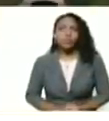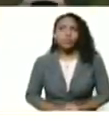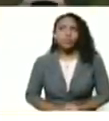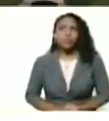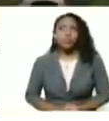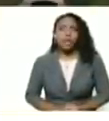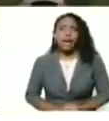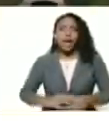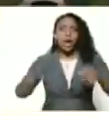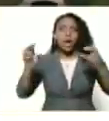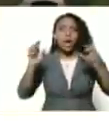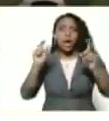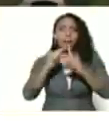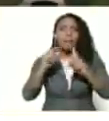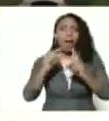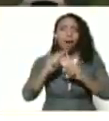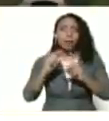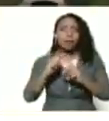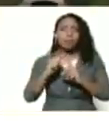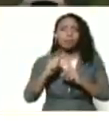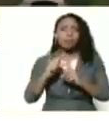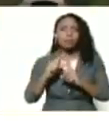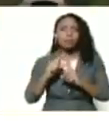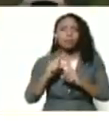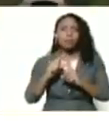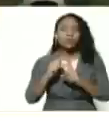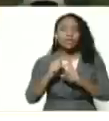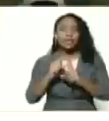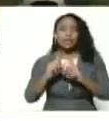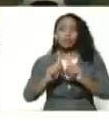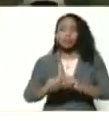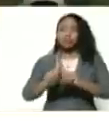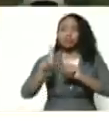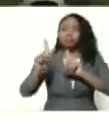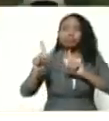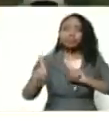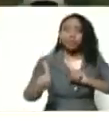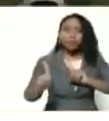en los términos de la distancia,